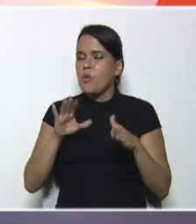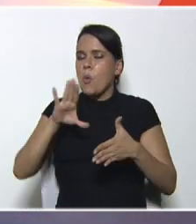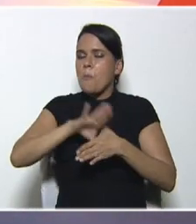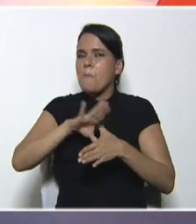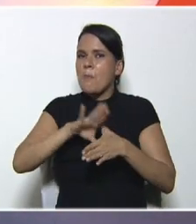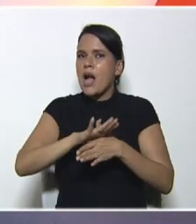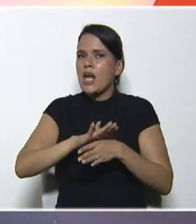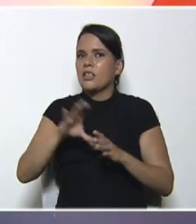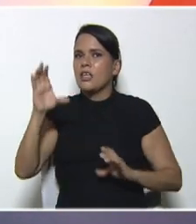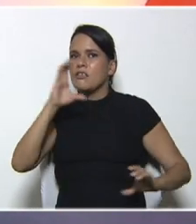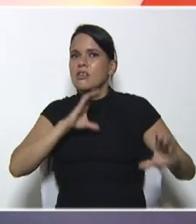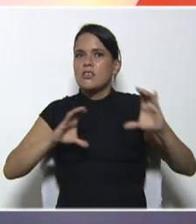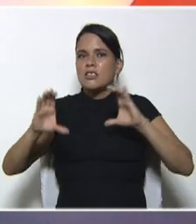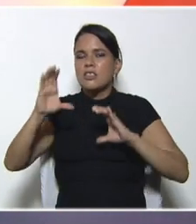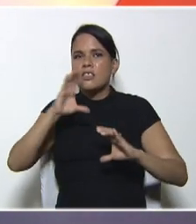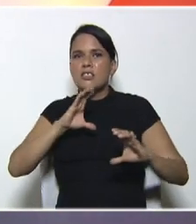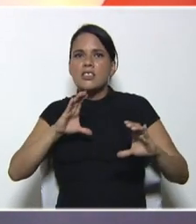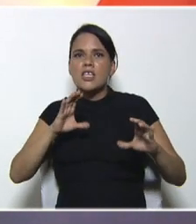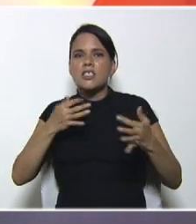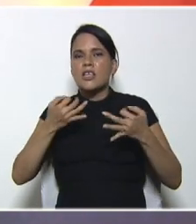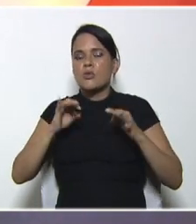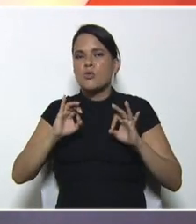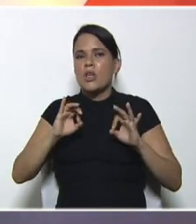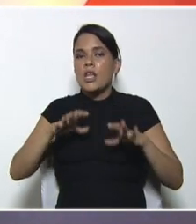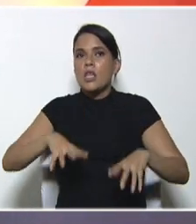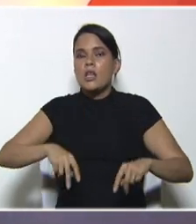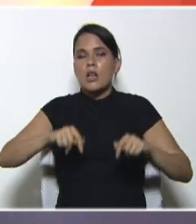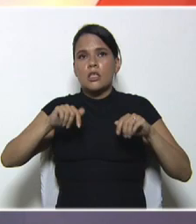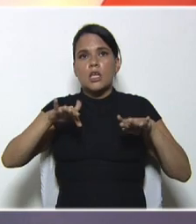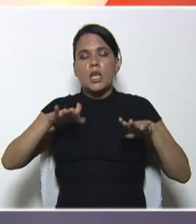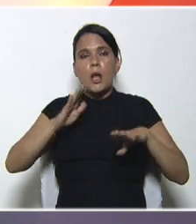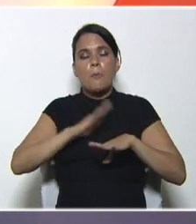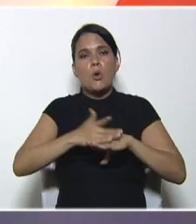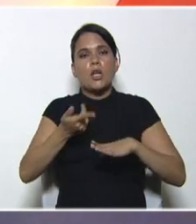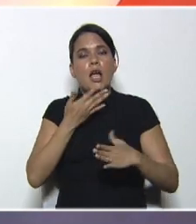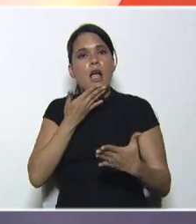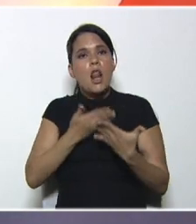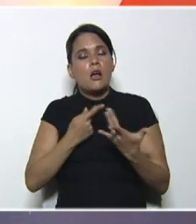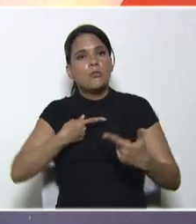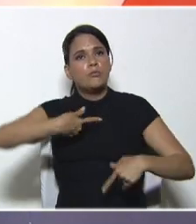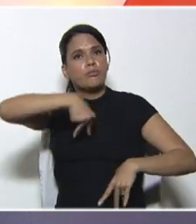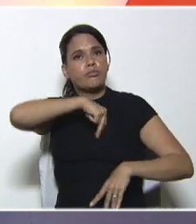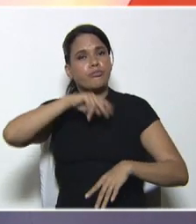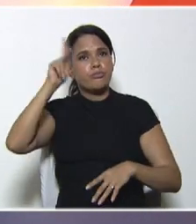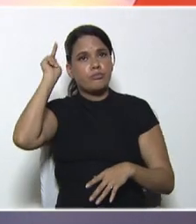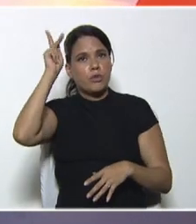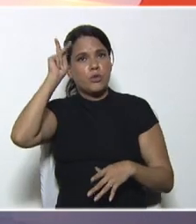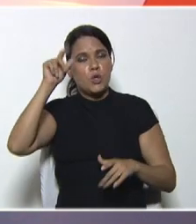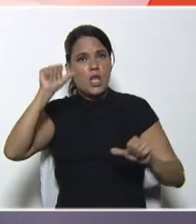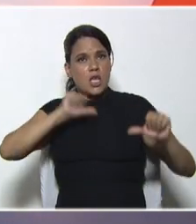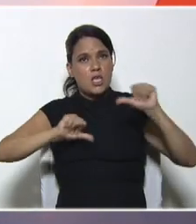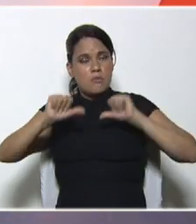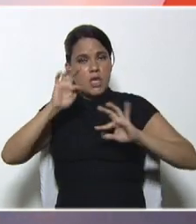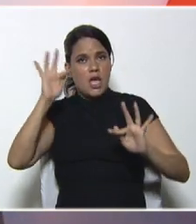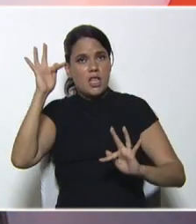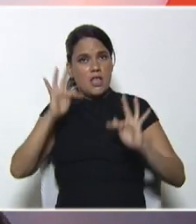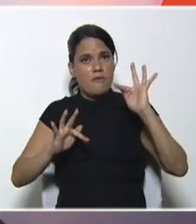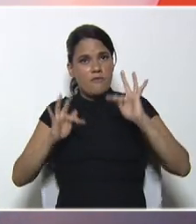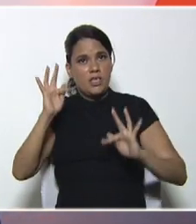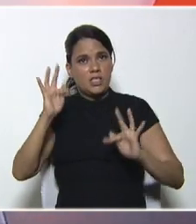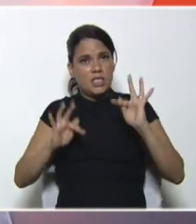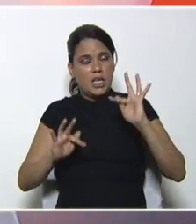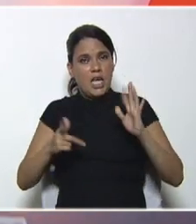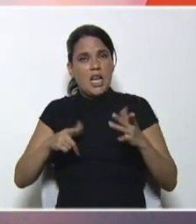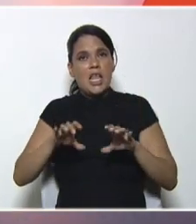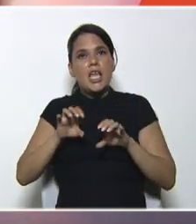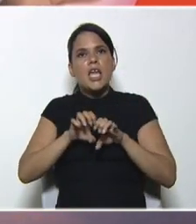de Ciencias Naturales y de la Tierra, porque gracias a nuestros profesores Omaira Guerrero, Carlos Méndez y Eliseti